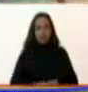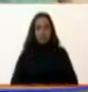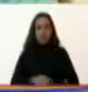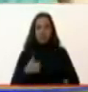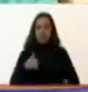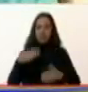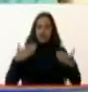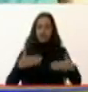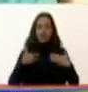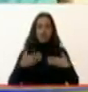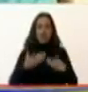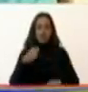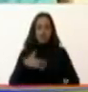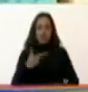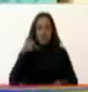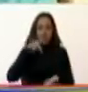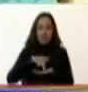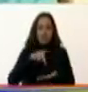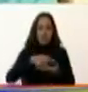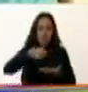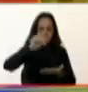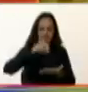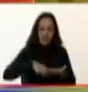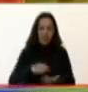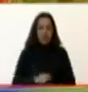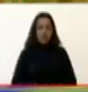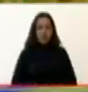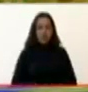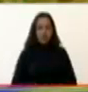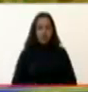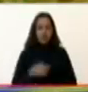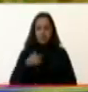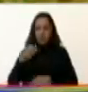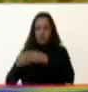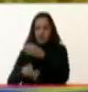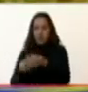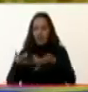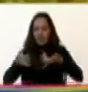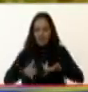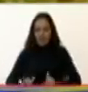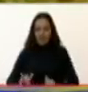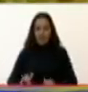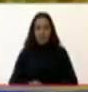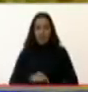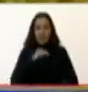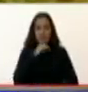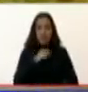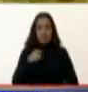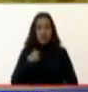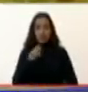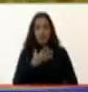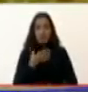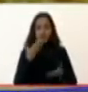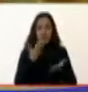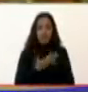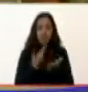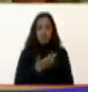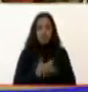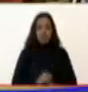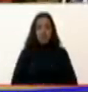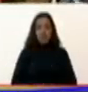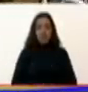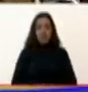asistido personalmente a la firma de eso. Lo dejaré para mis hijos y para mis nietos como un gran testimonio. Muchas gracias. Aquí